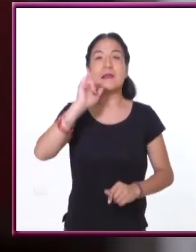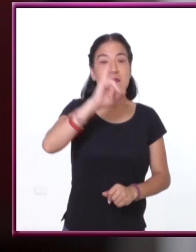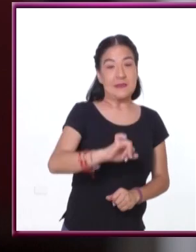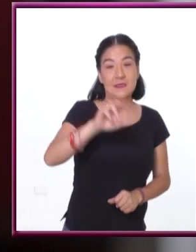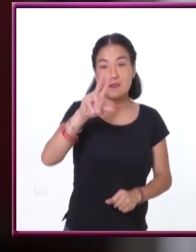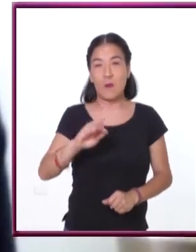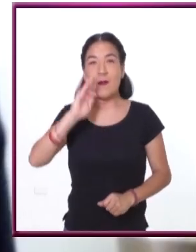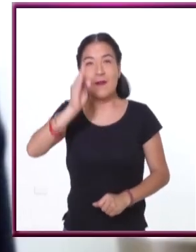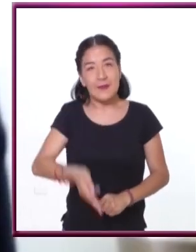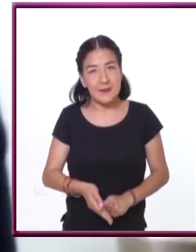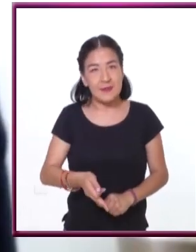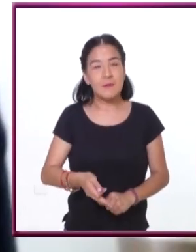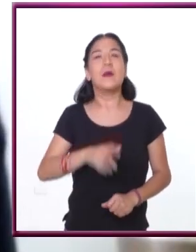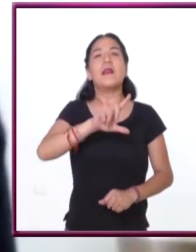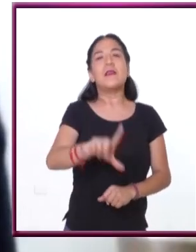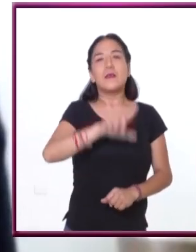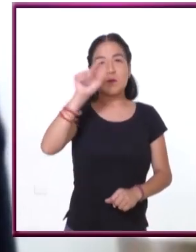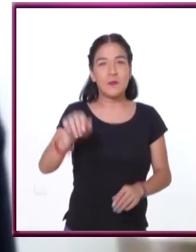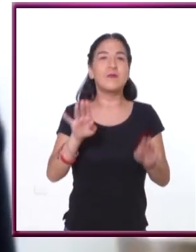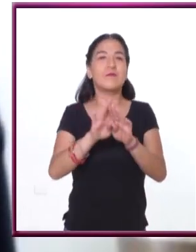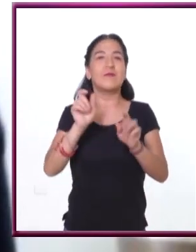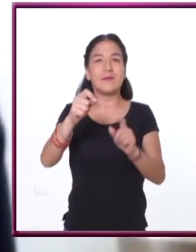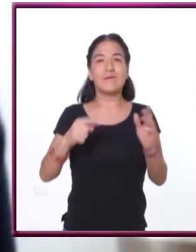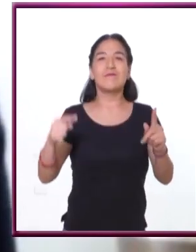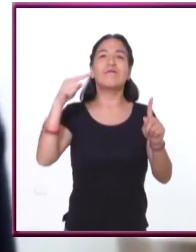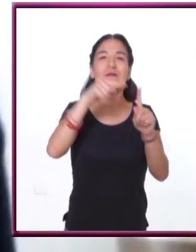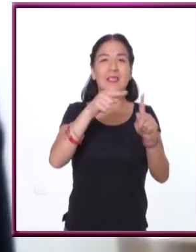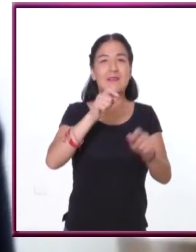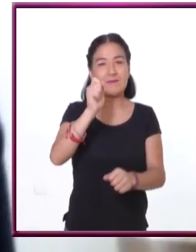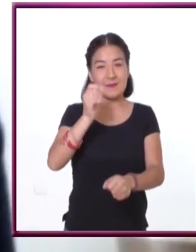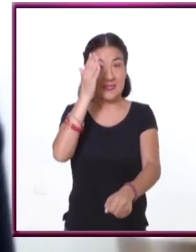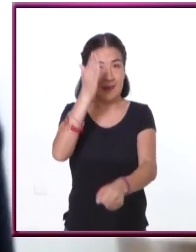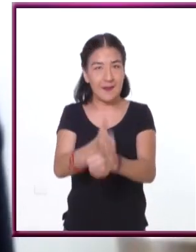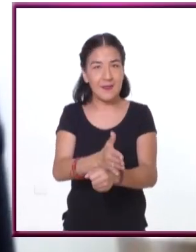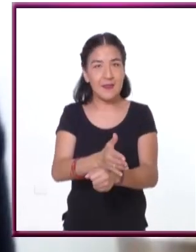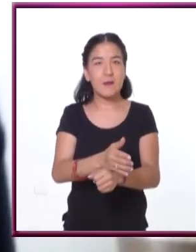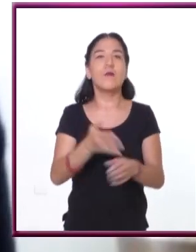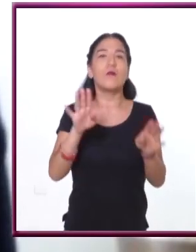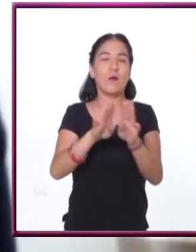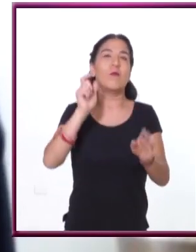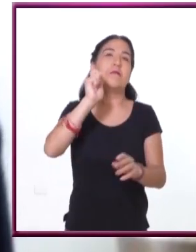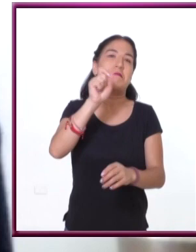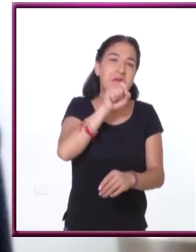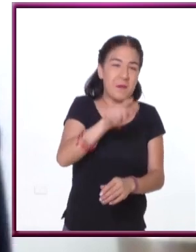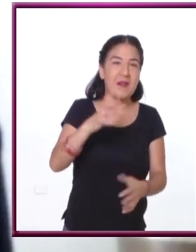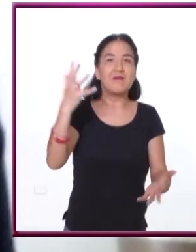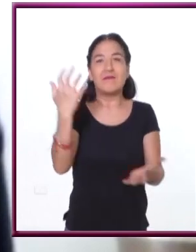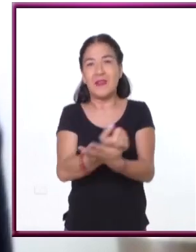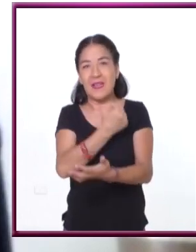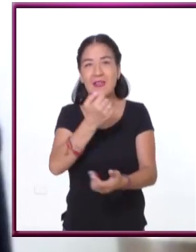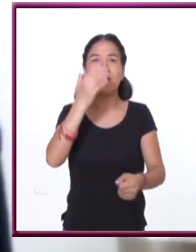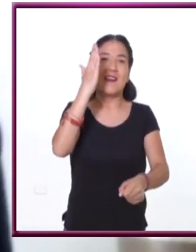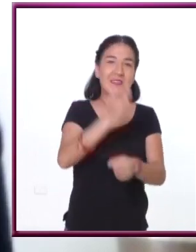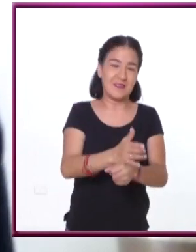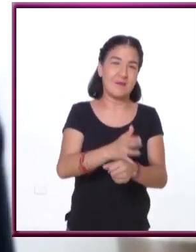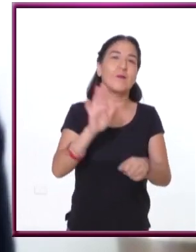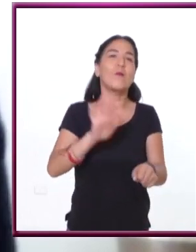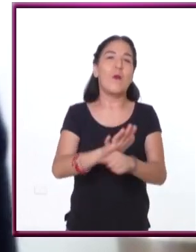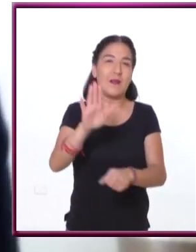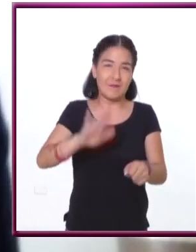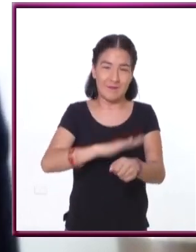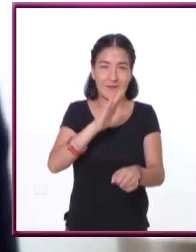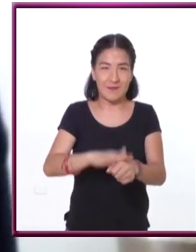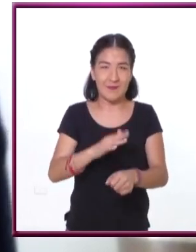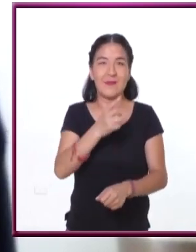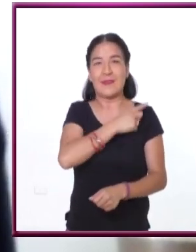permitidas y después se establecen las sanciones que corresponden o los premios o los castigos que corresponden. Y